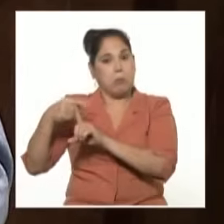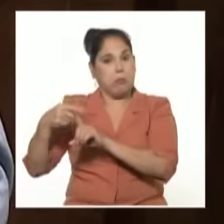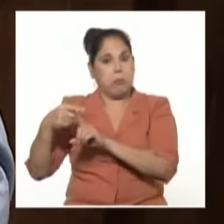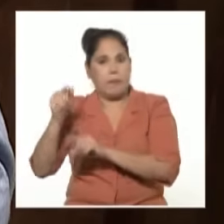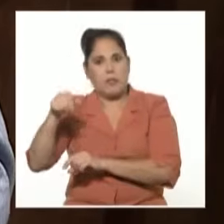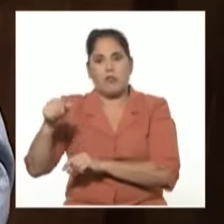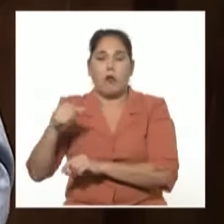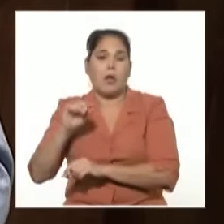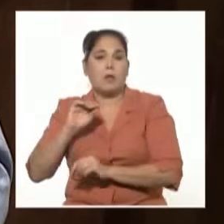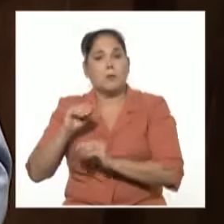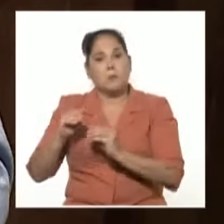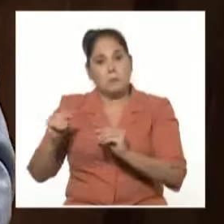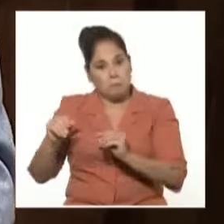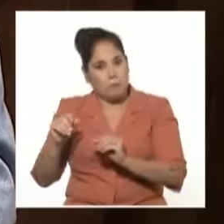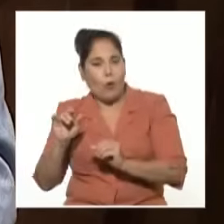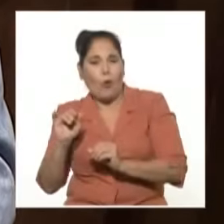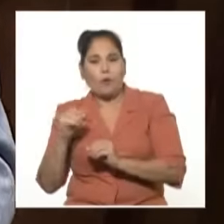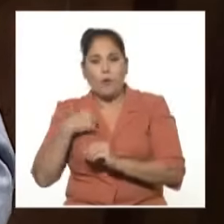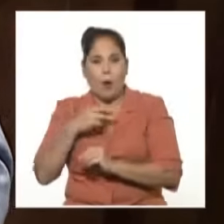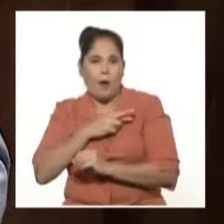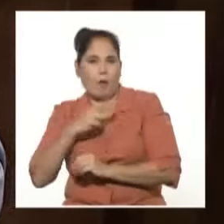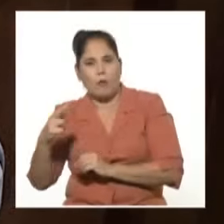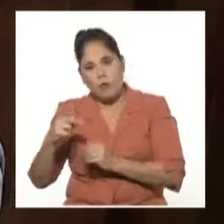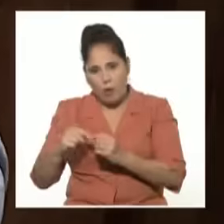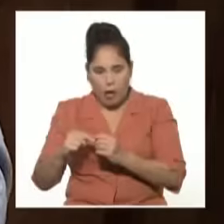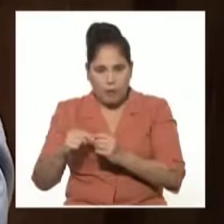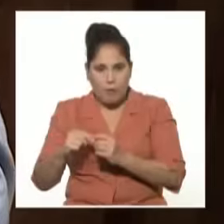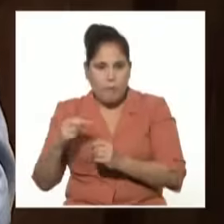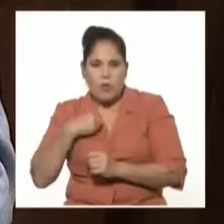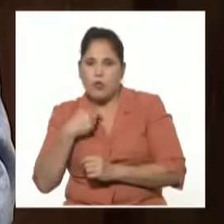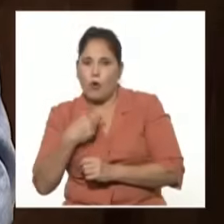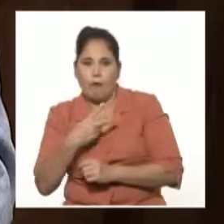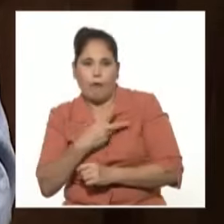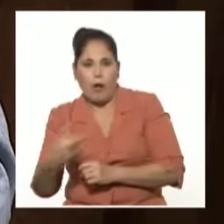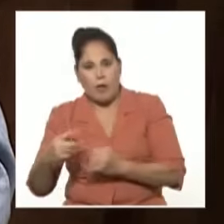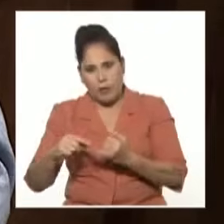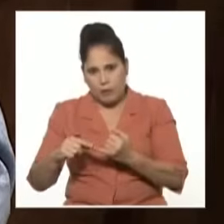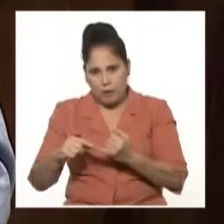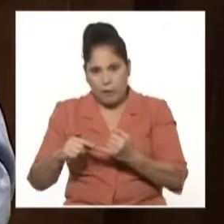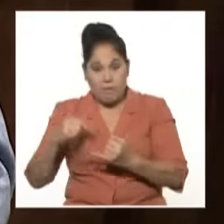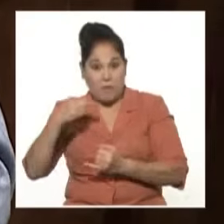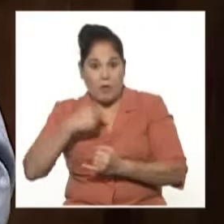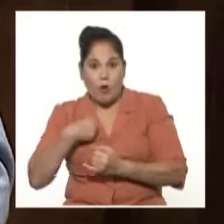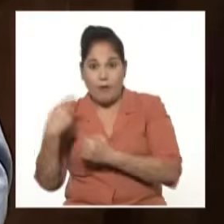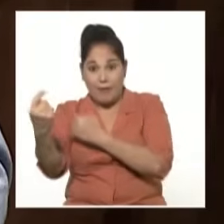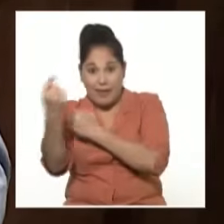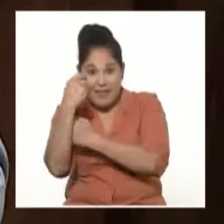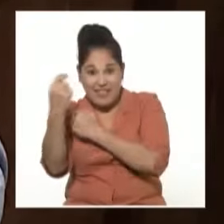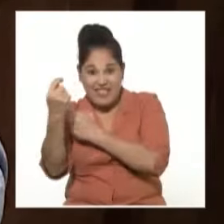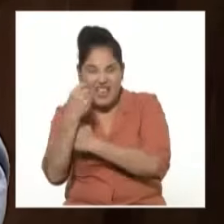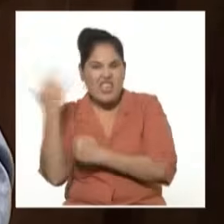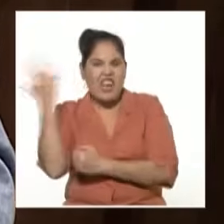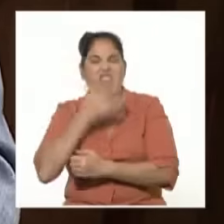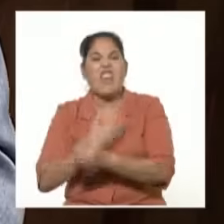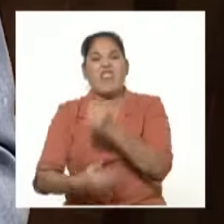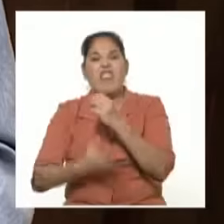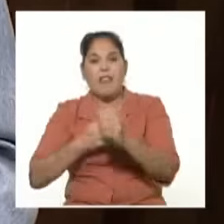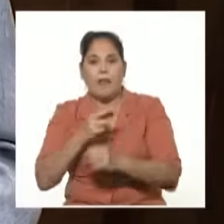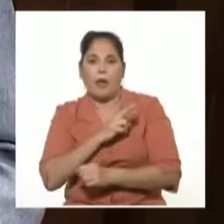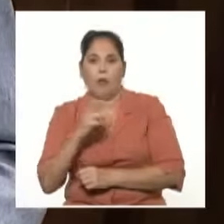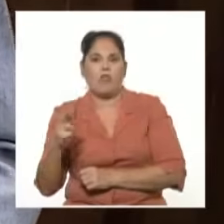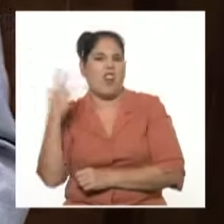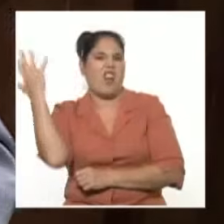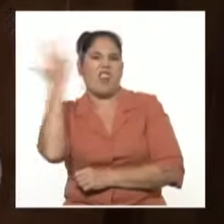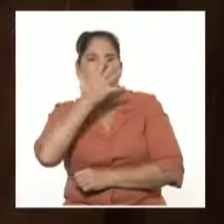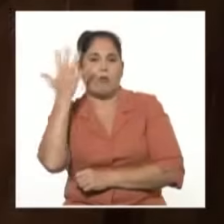personas decentes o posando de patriotas o posando de valientes, nos enseña quiénes son los verdaderos patriotas